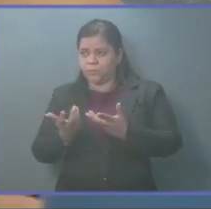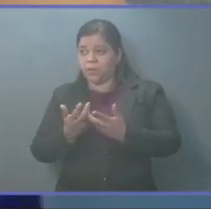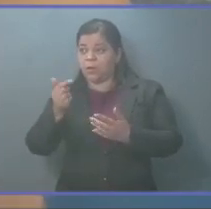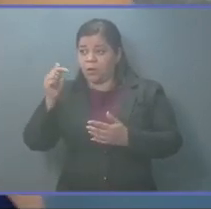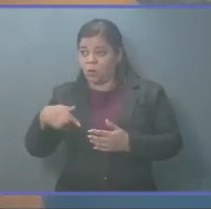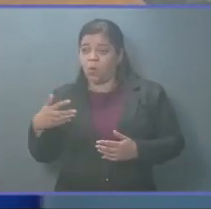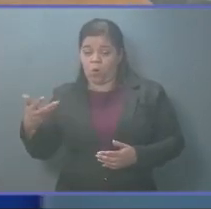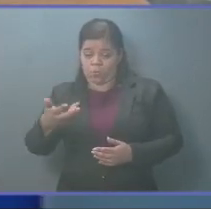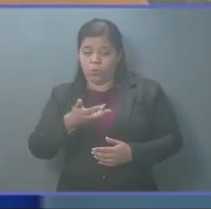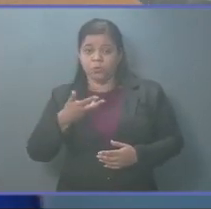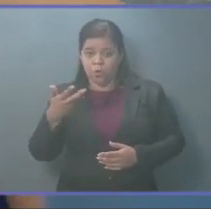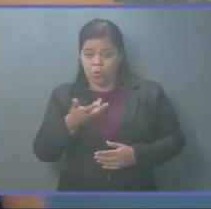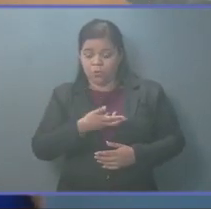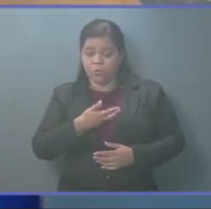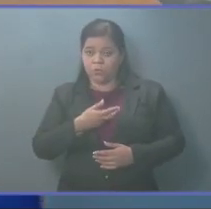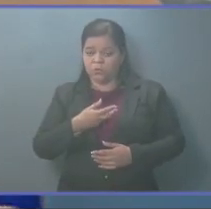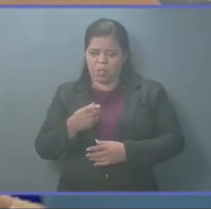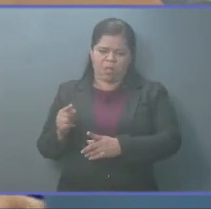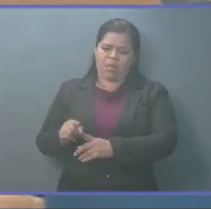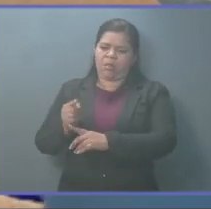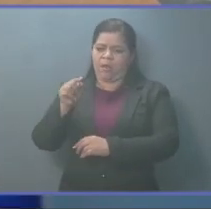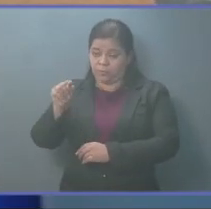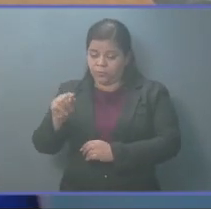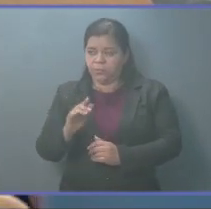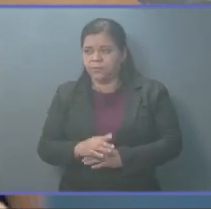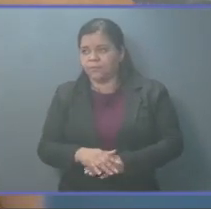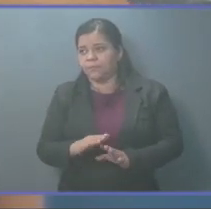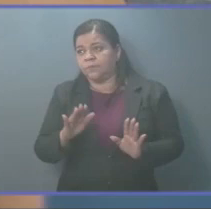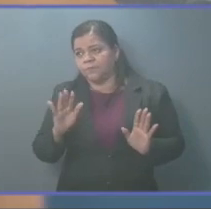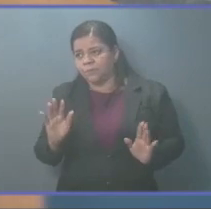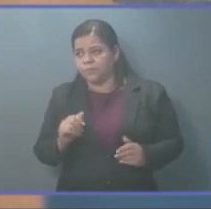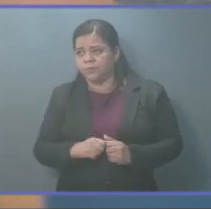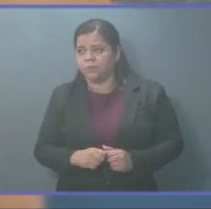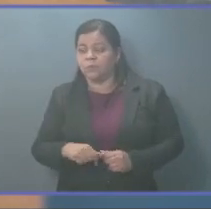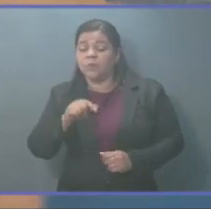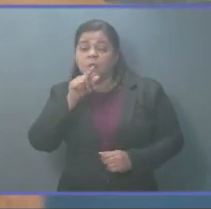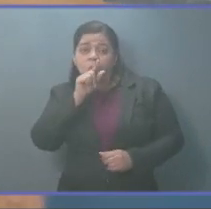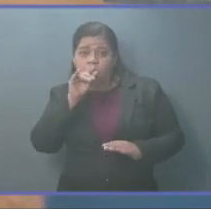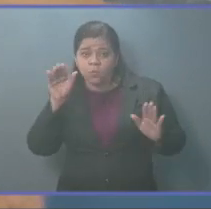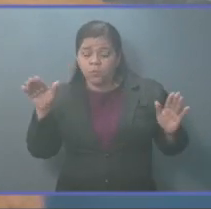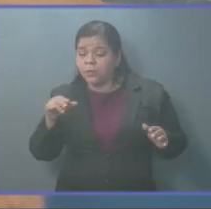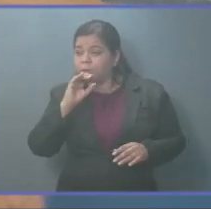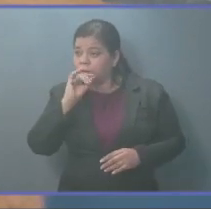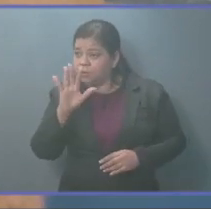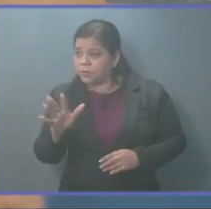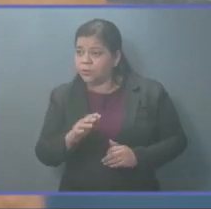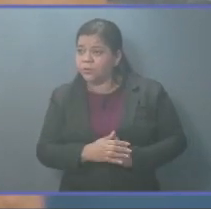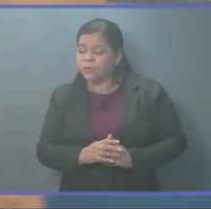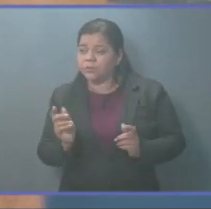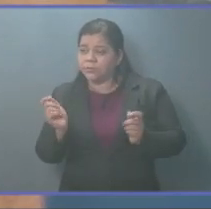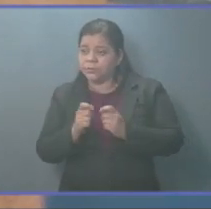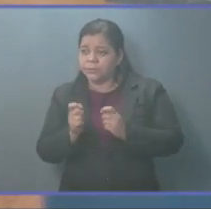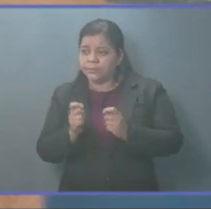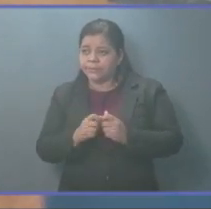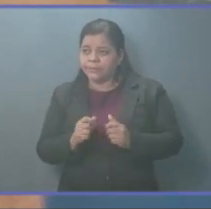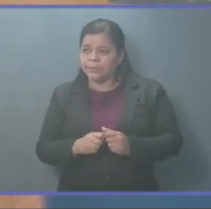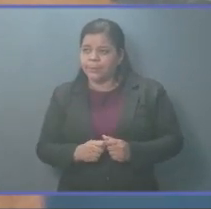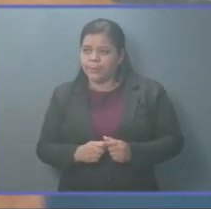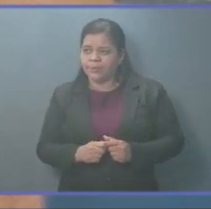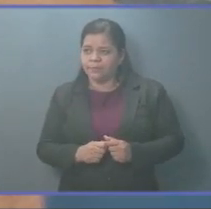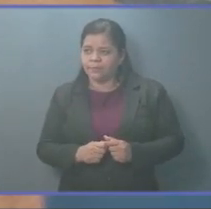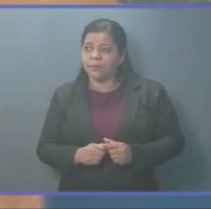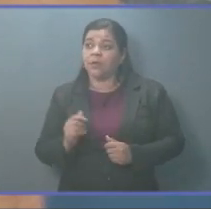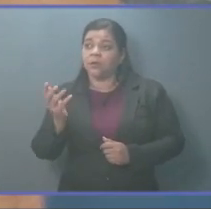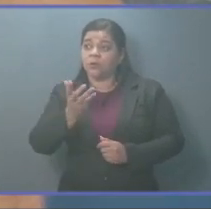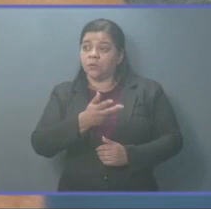somos nosotras las que hemos ofendido. Y hubo un tuit que decía específicamente: